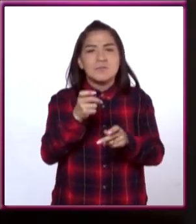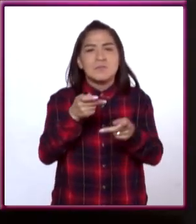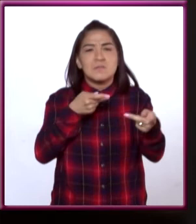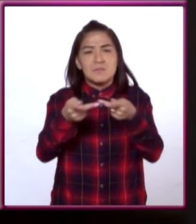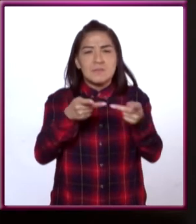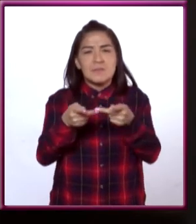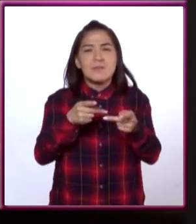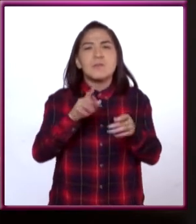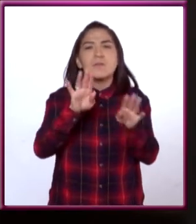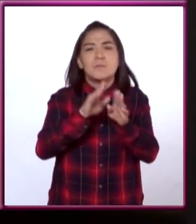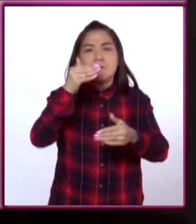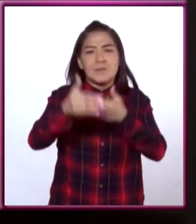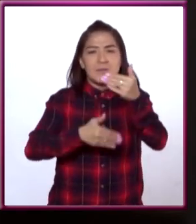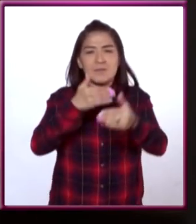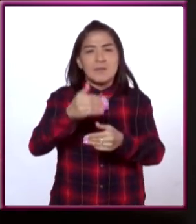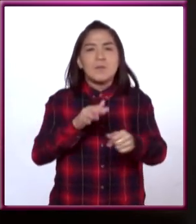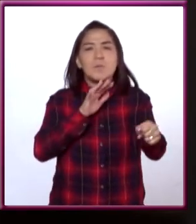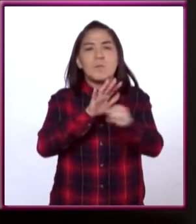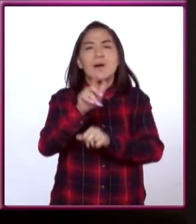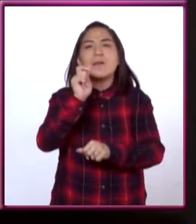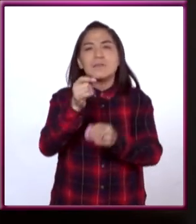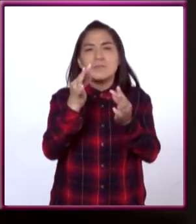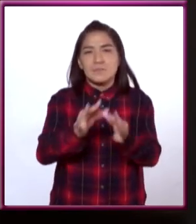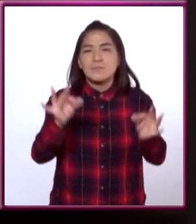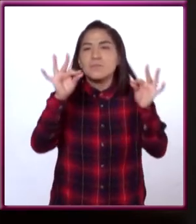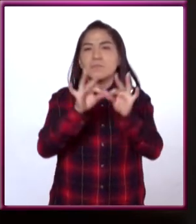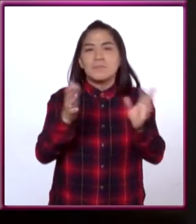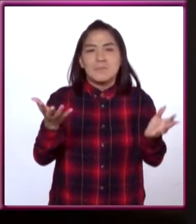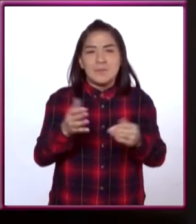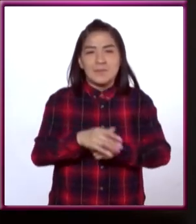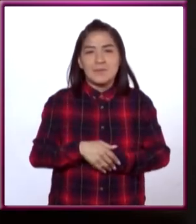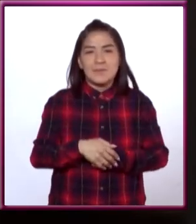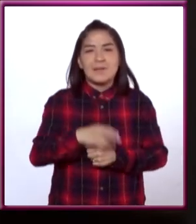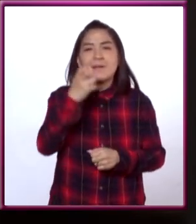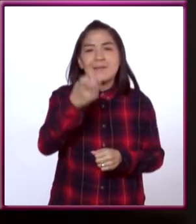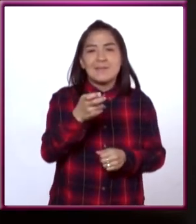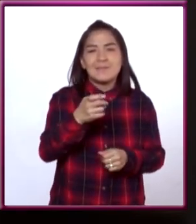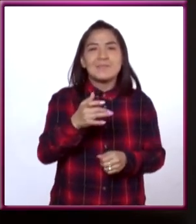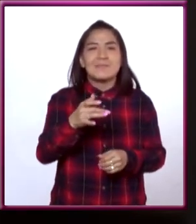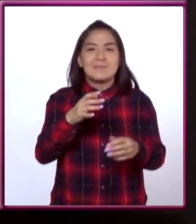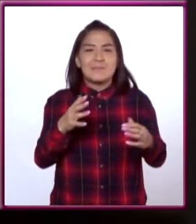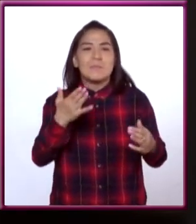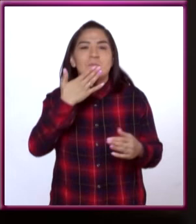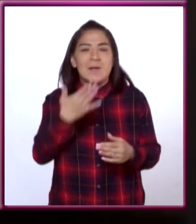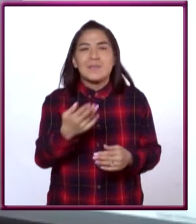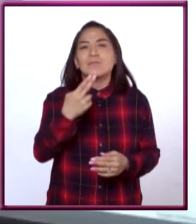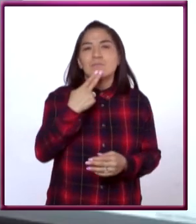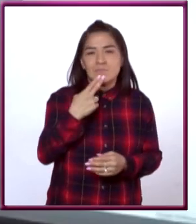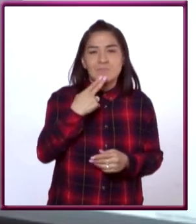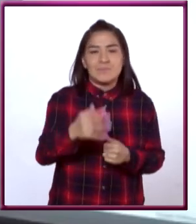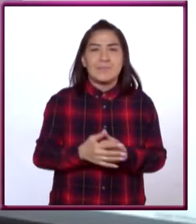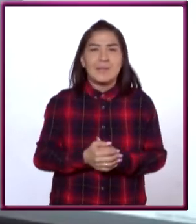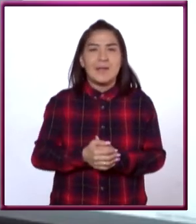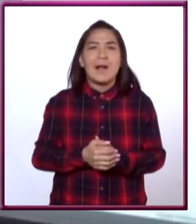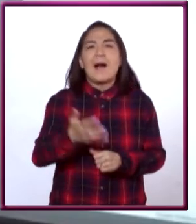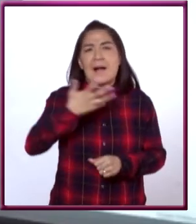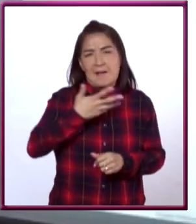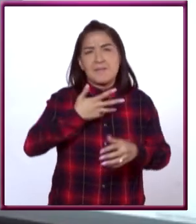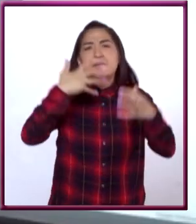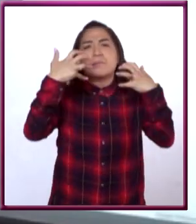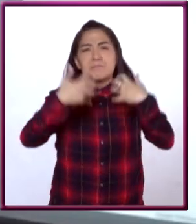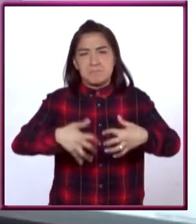esta precisión continuamente. O sea, ¿cuál es la importancia de que existan estas máquinas? Sí, hay